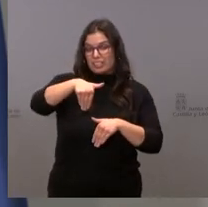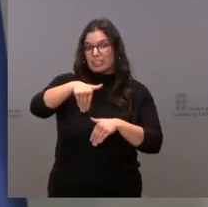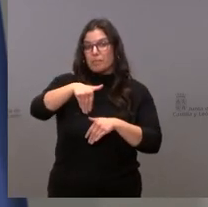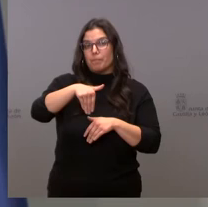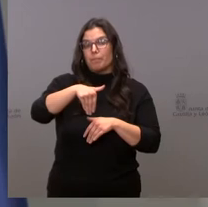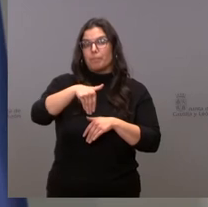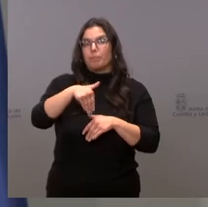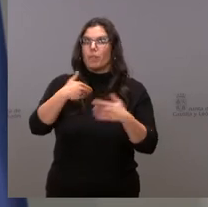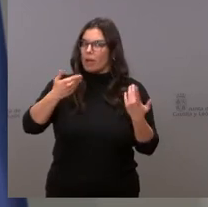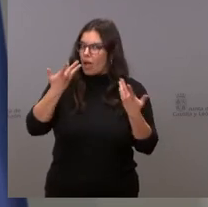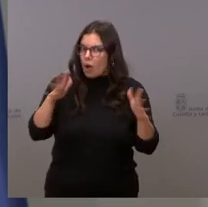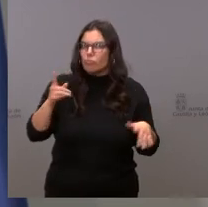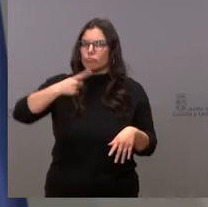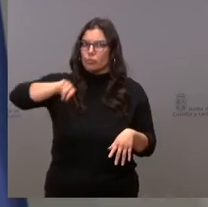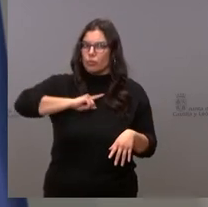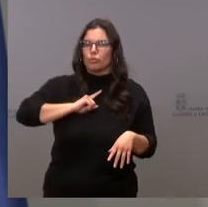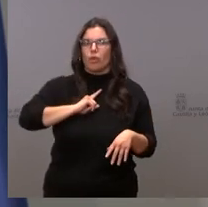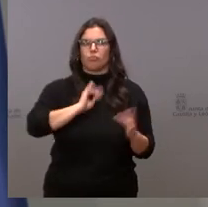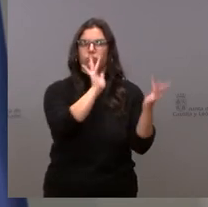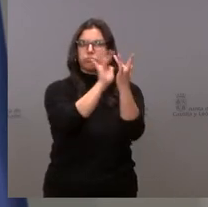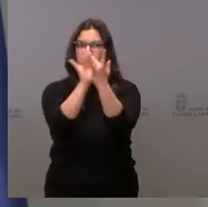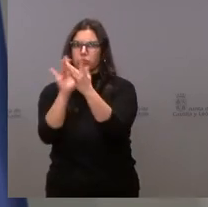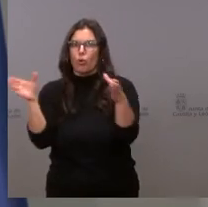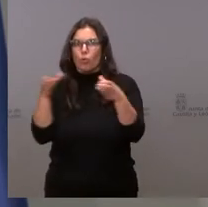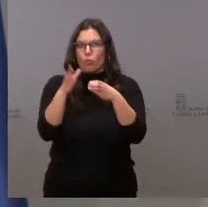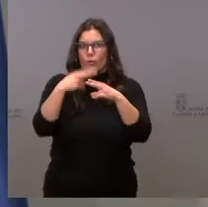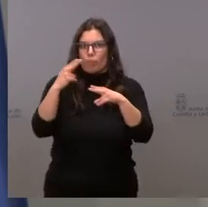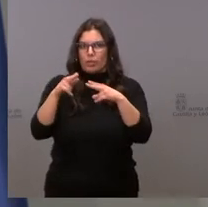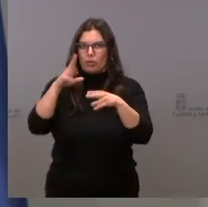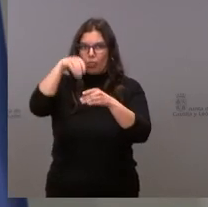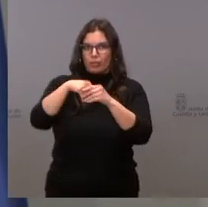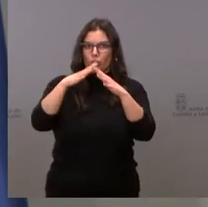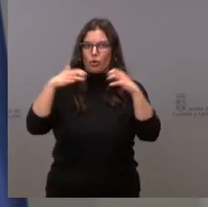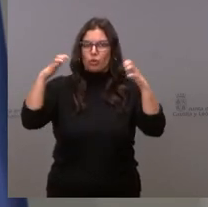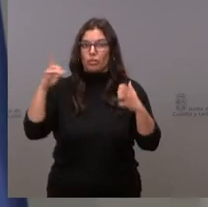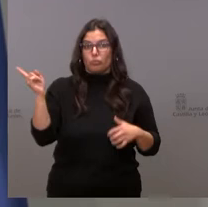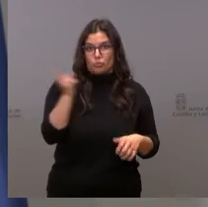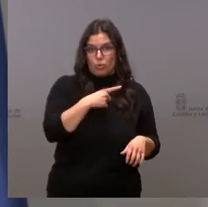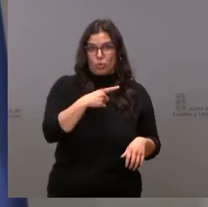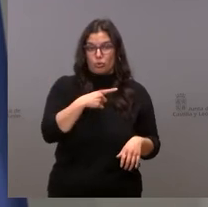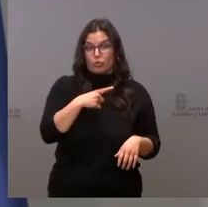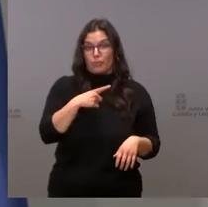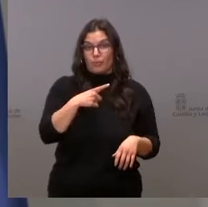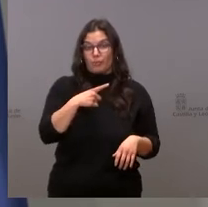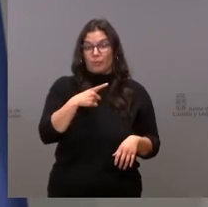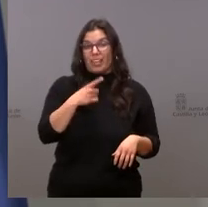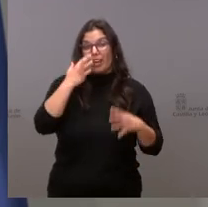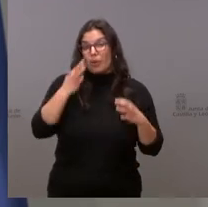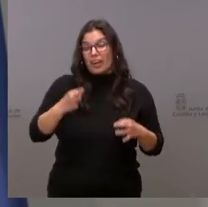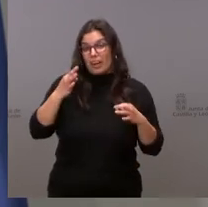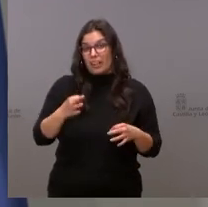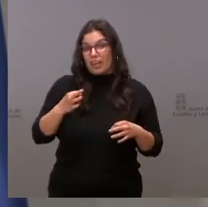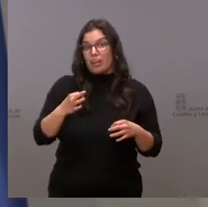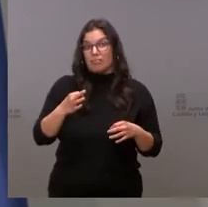que nos hemos dirigido a todos los grupos parlamentarios diría más a todas las formaciones políticas con representación